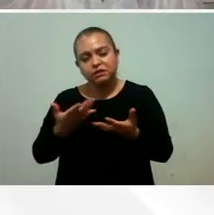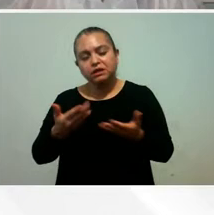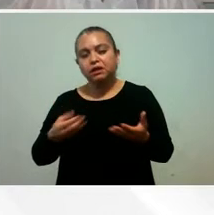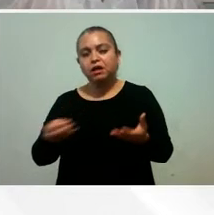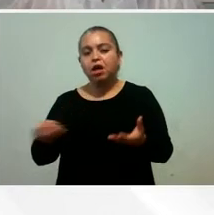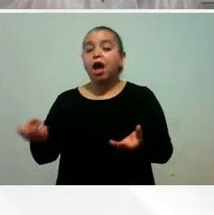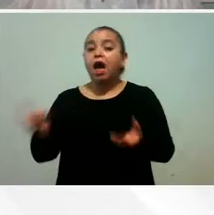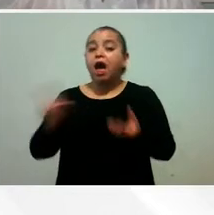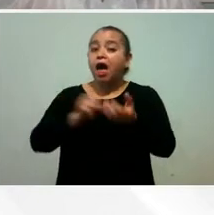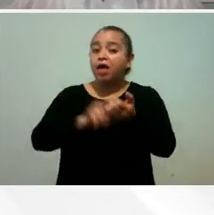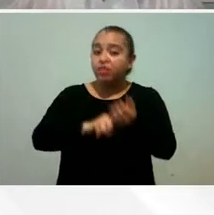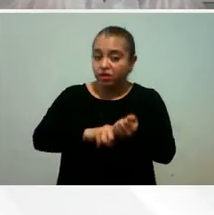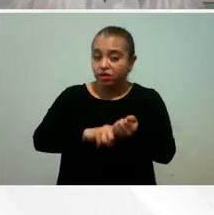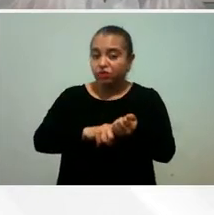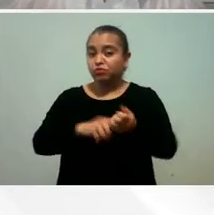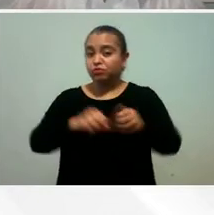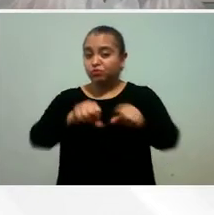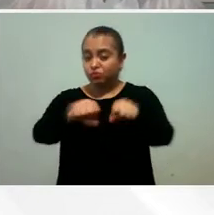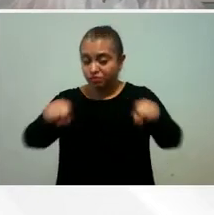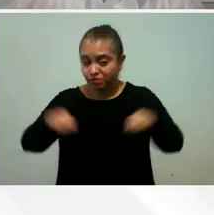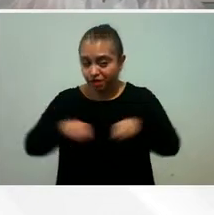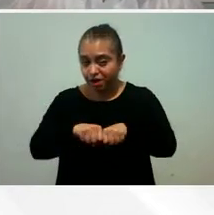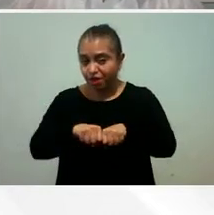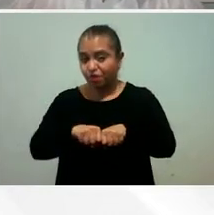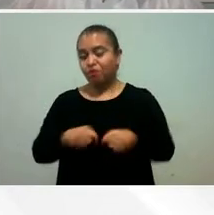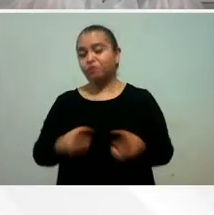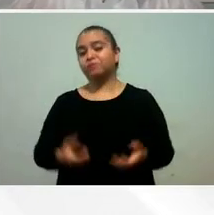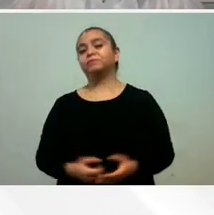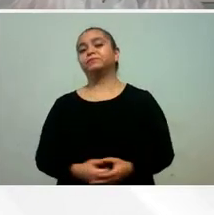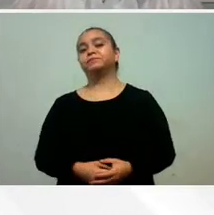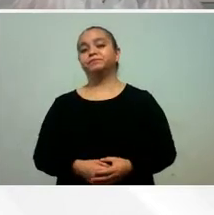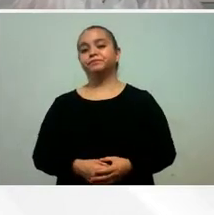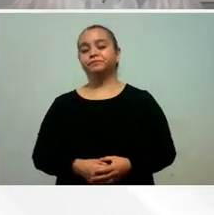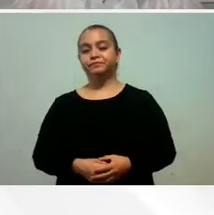implementar en sus espacios educativos.